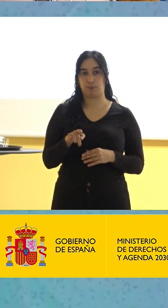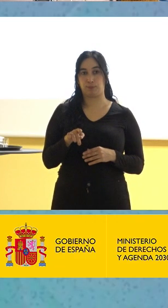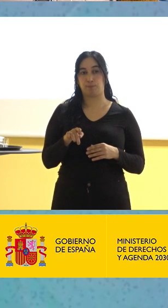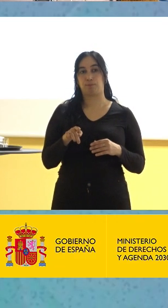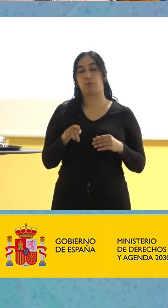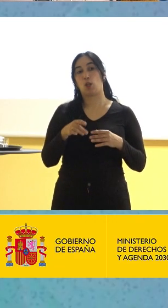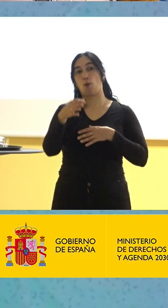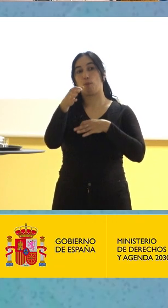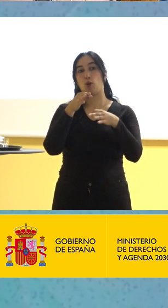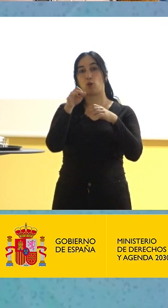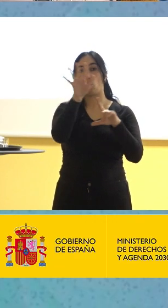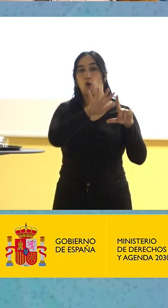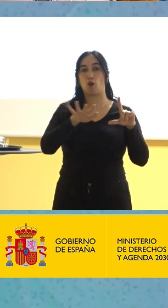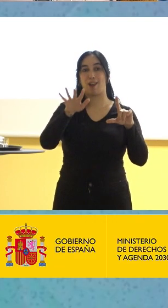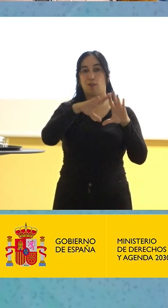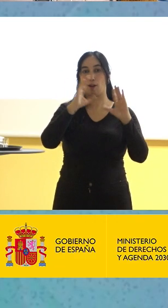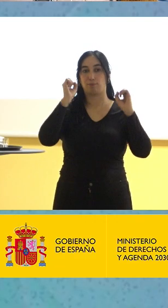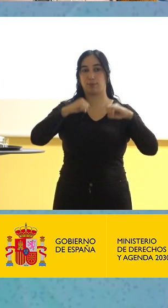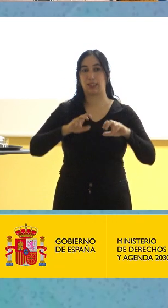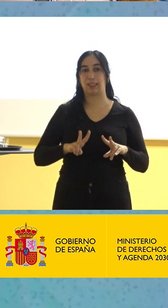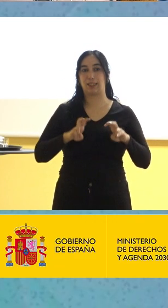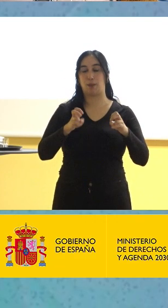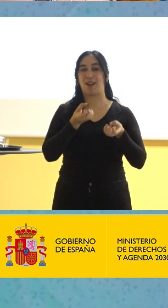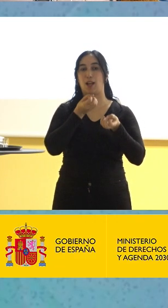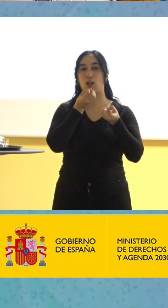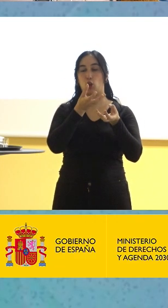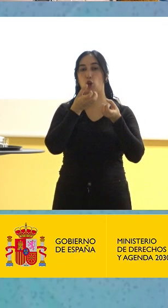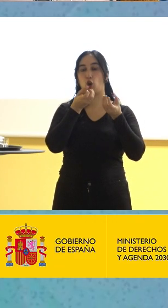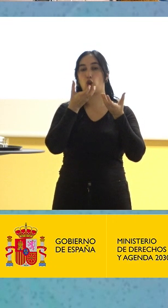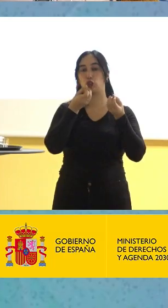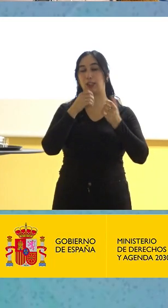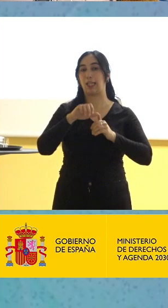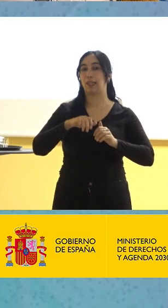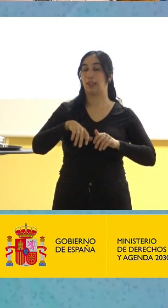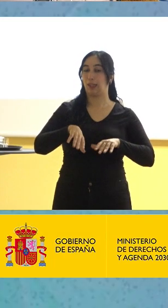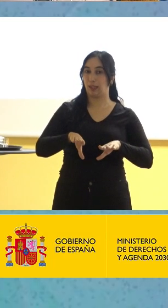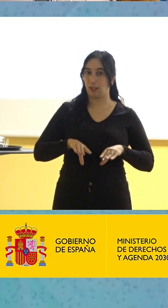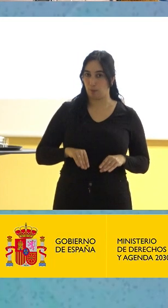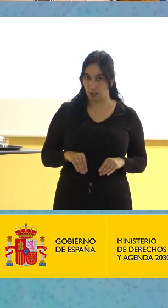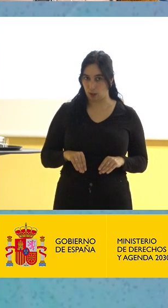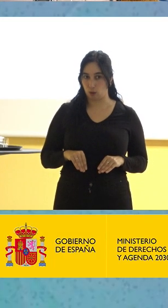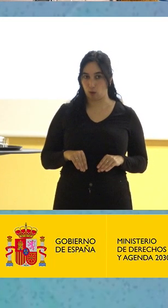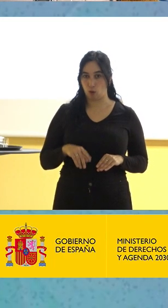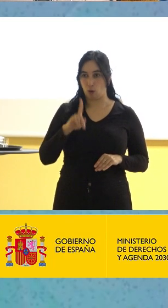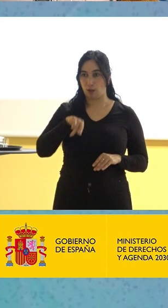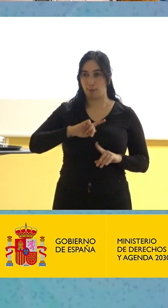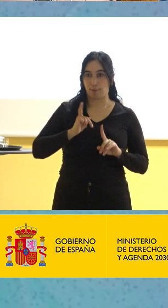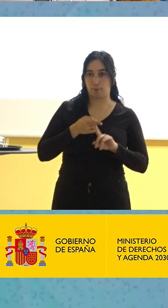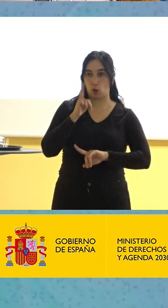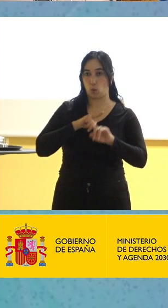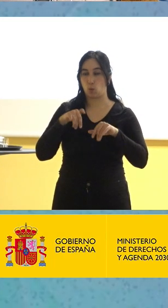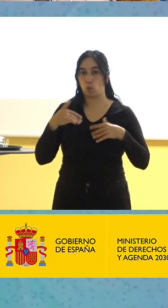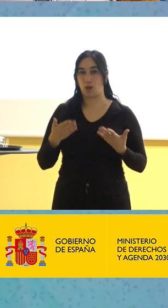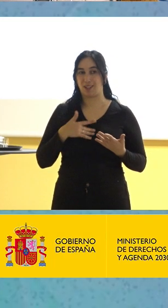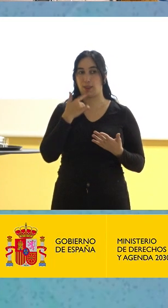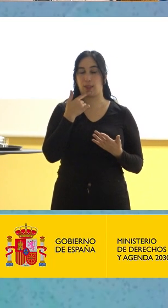consensuar un protocolo nacional sobre el consentimiento informado y sobre los hallazgos incidentales, es decir,